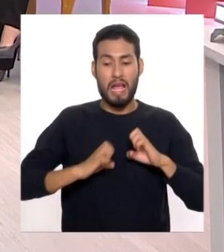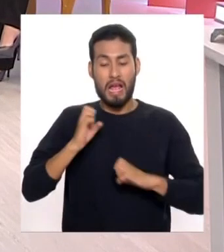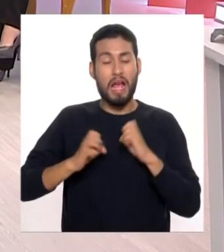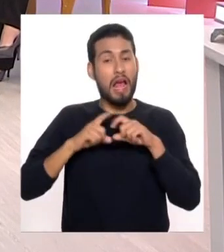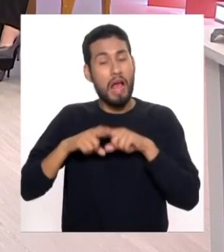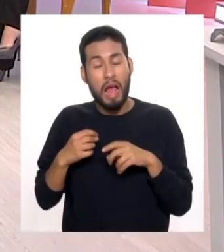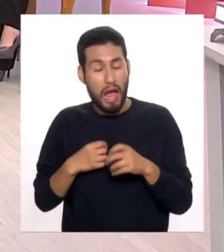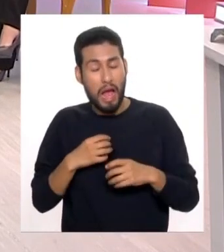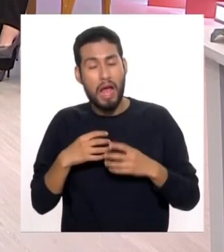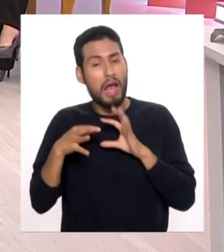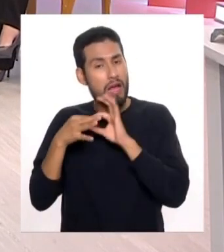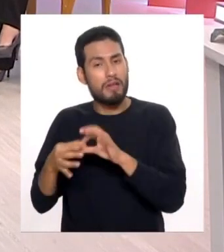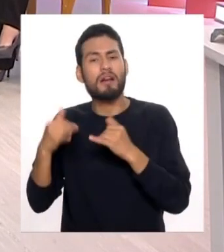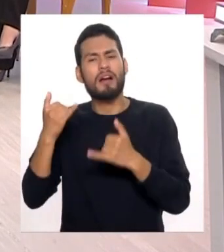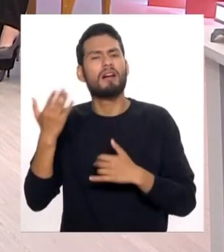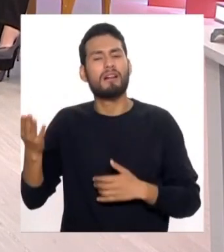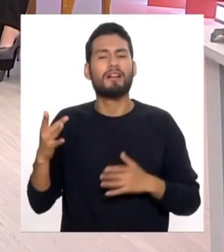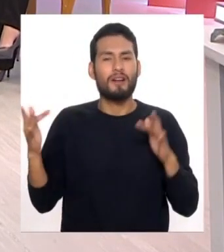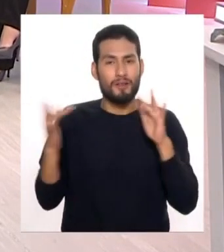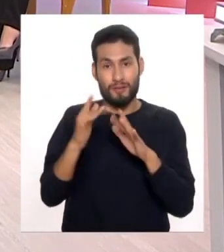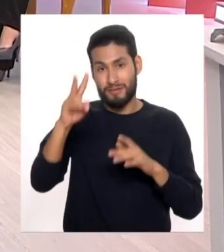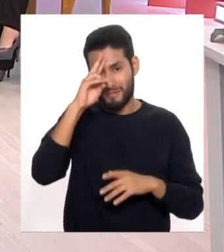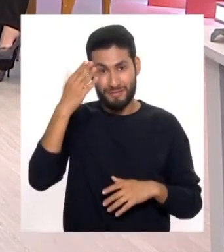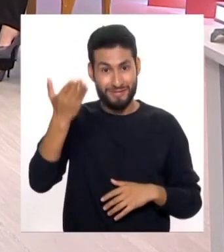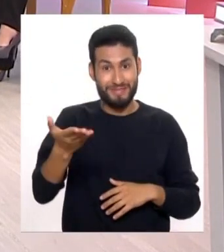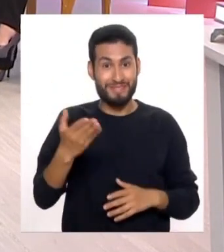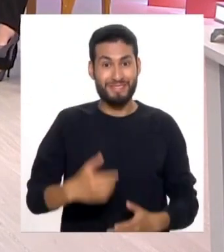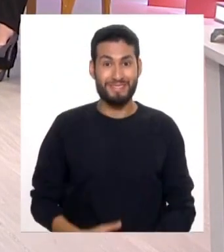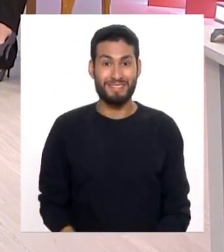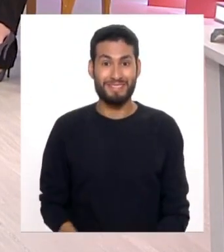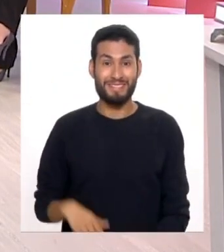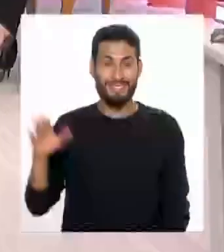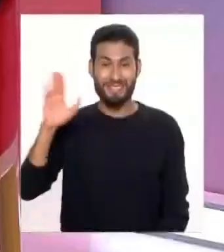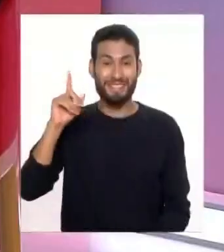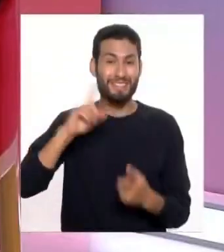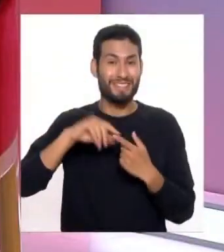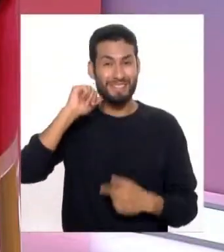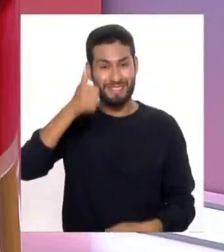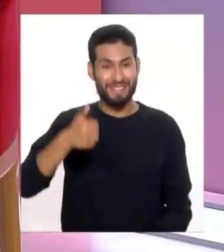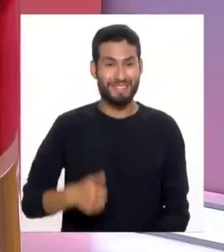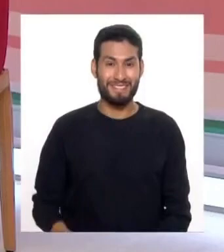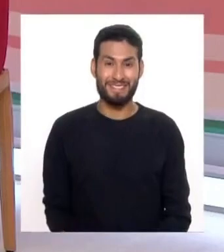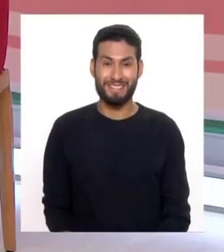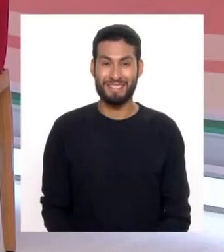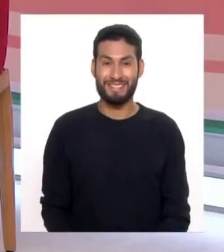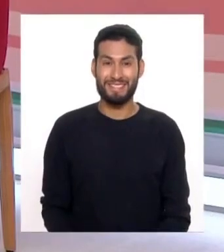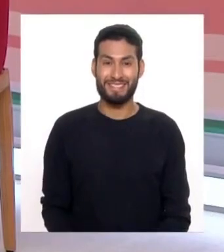Y nos conectamos ya con Conecta Perú. Hasta mañana. Hasta mañana.